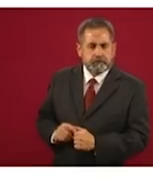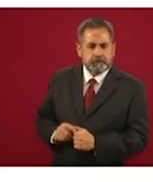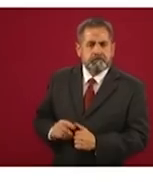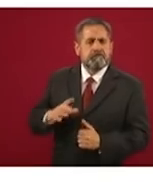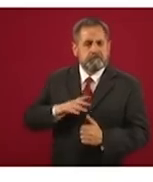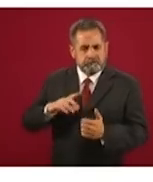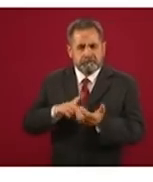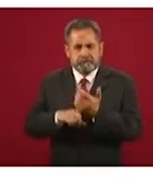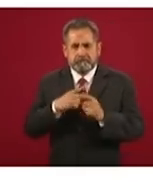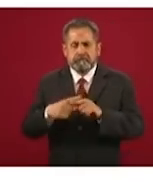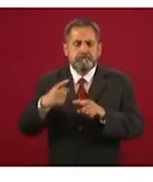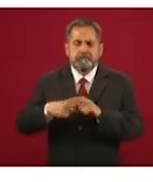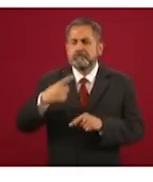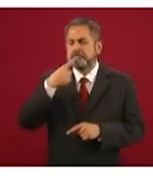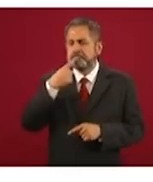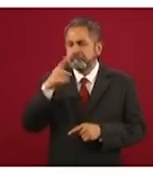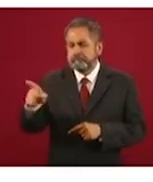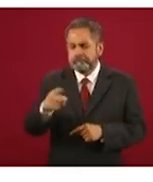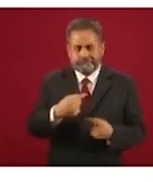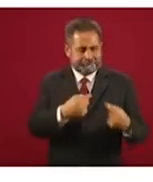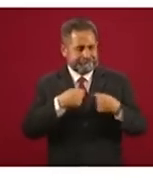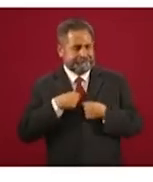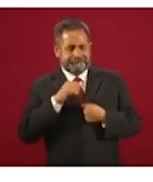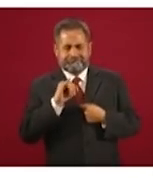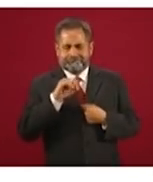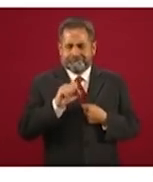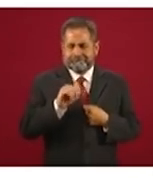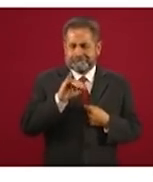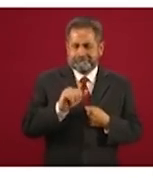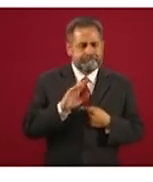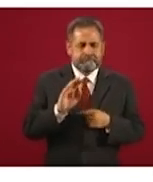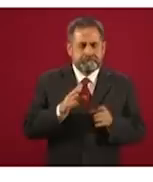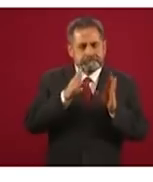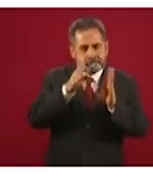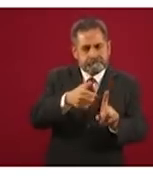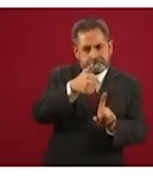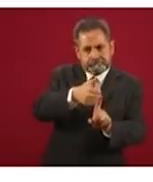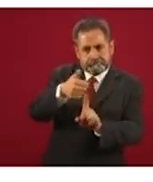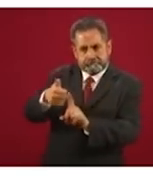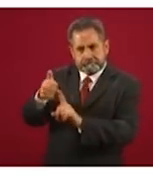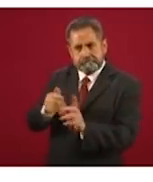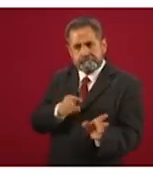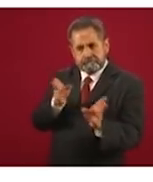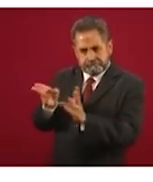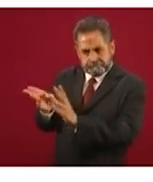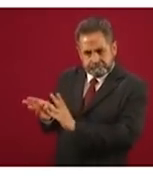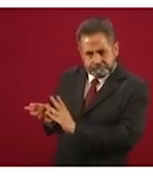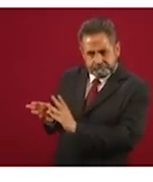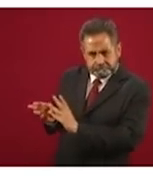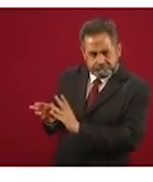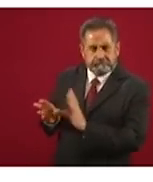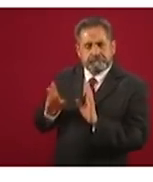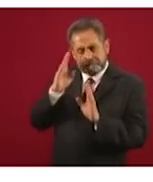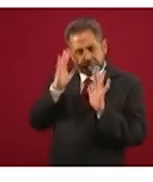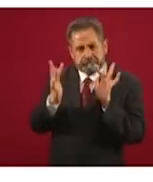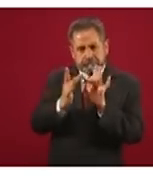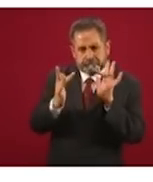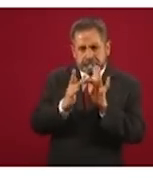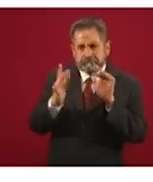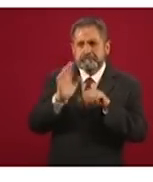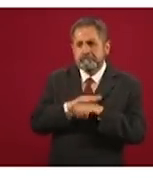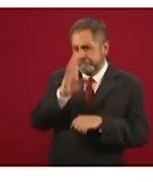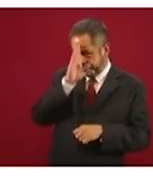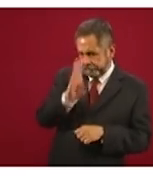pero que se han canalizado al número del Instituto de Salud para el Bienestar. Obviamente las hemos derivado, pero para que sea más